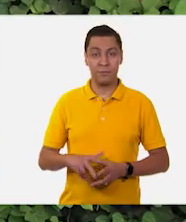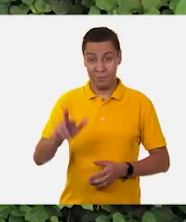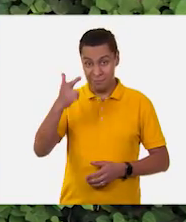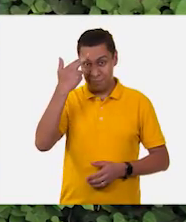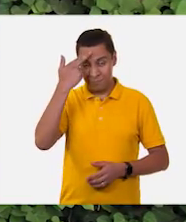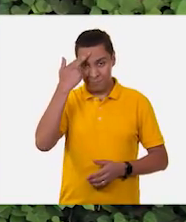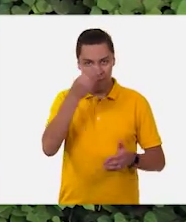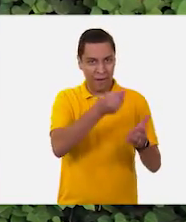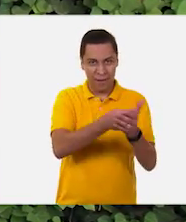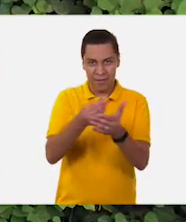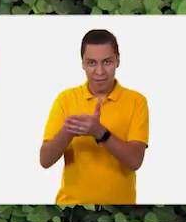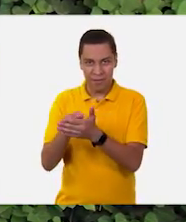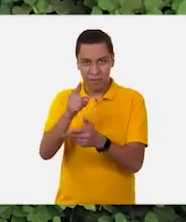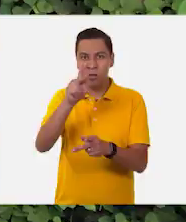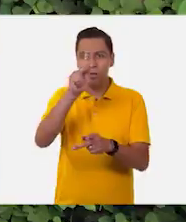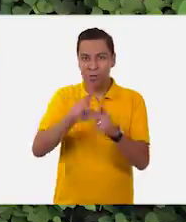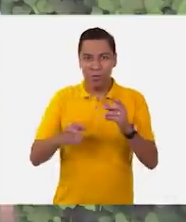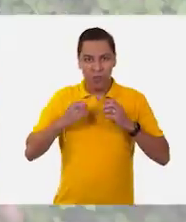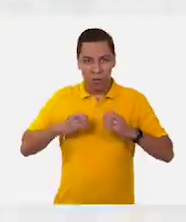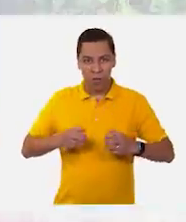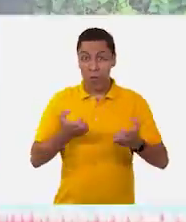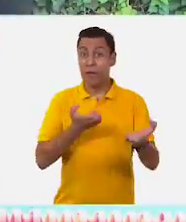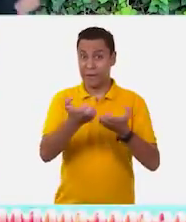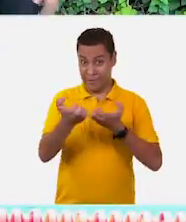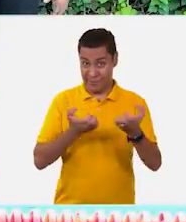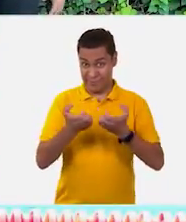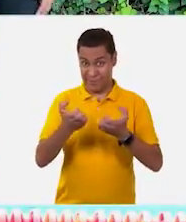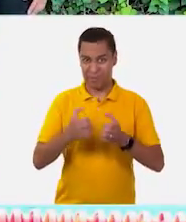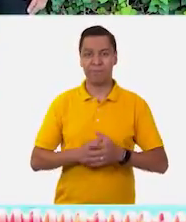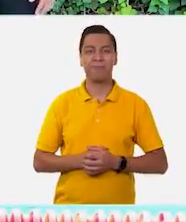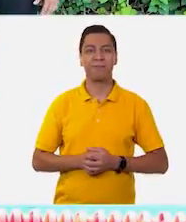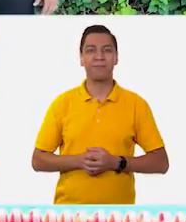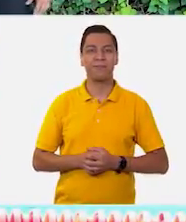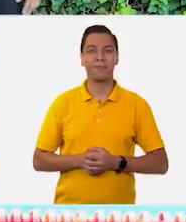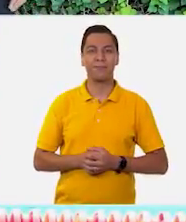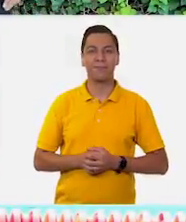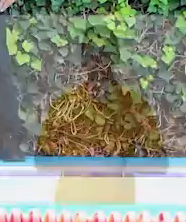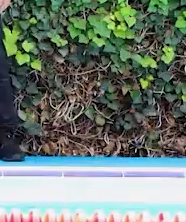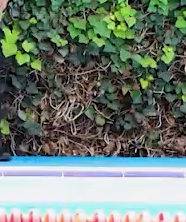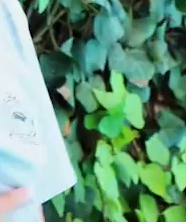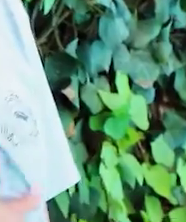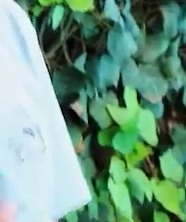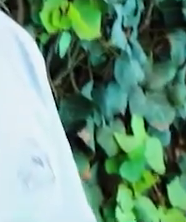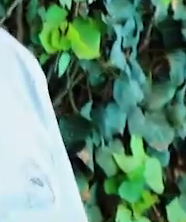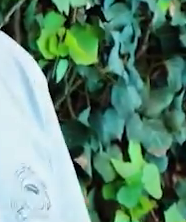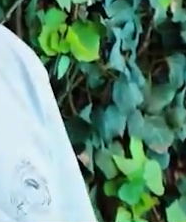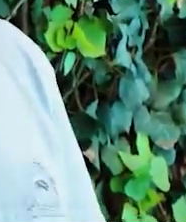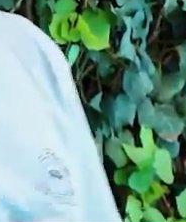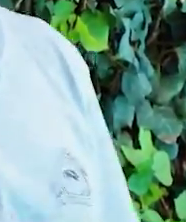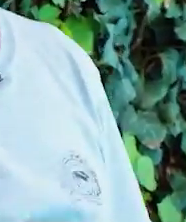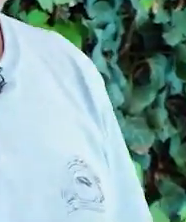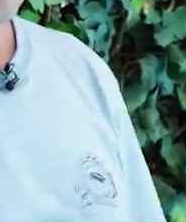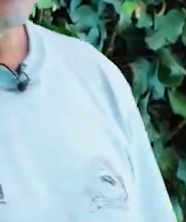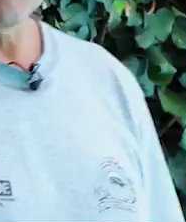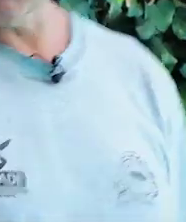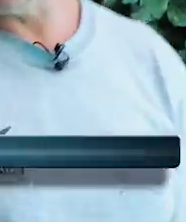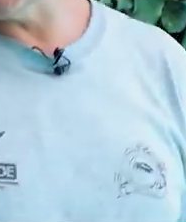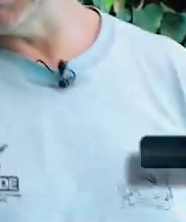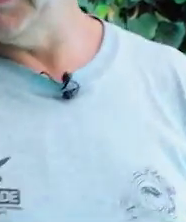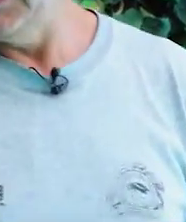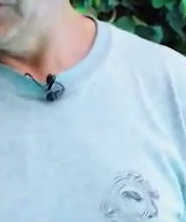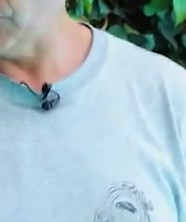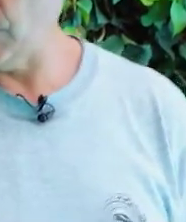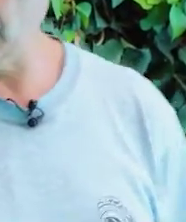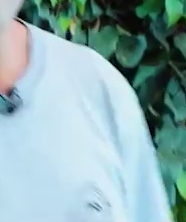Recuerda, entre clase y clase, activa tu cuerpo. En esta ocasión vamos a trabajar la parte del abdomen, el estómago. ¿Qué vamos a